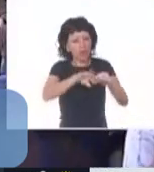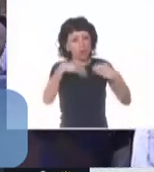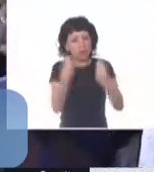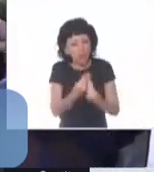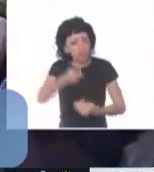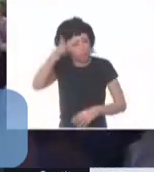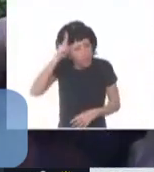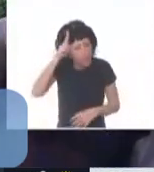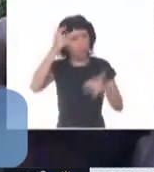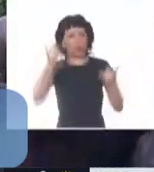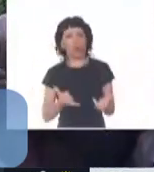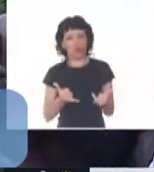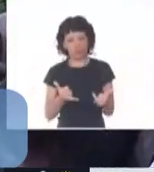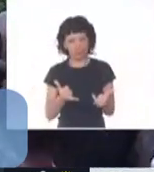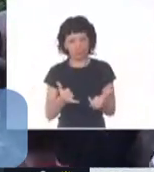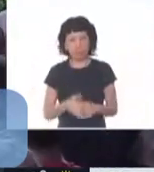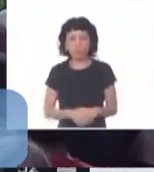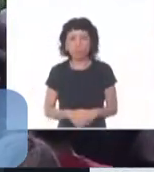resultados.